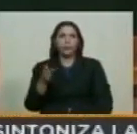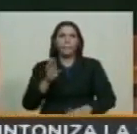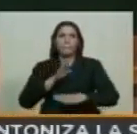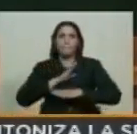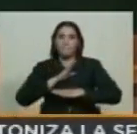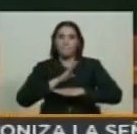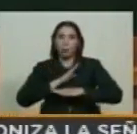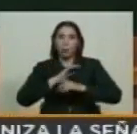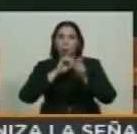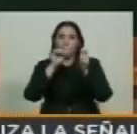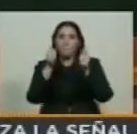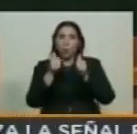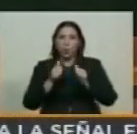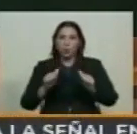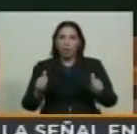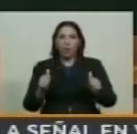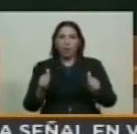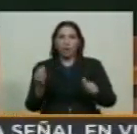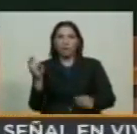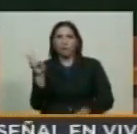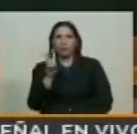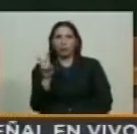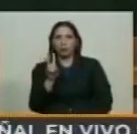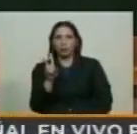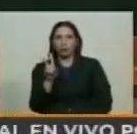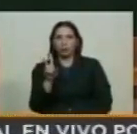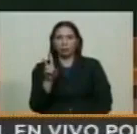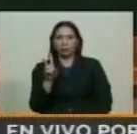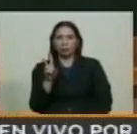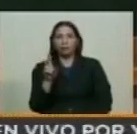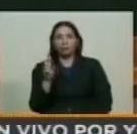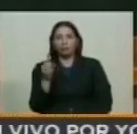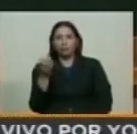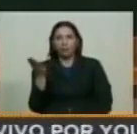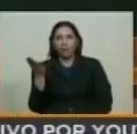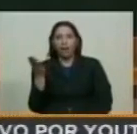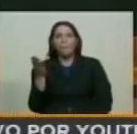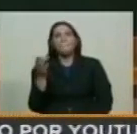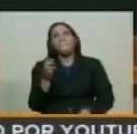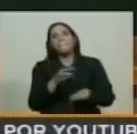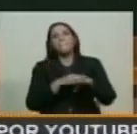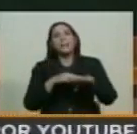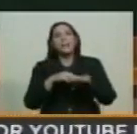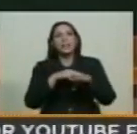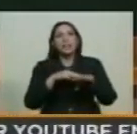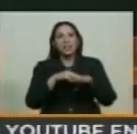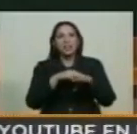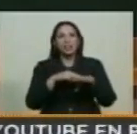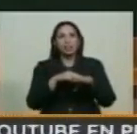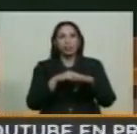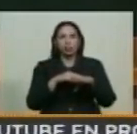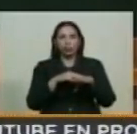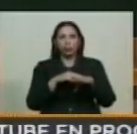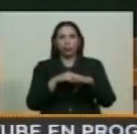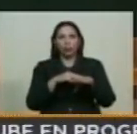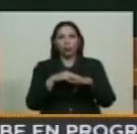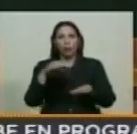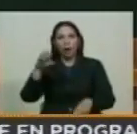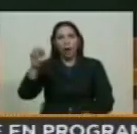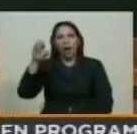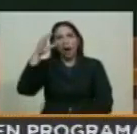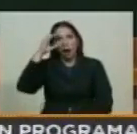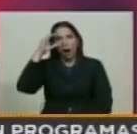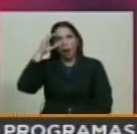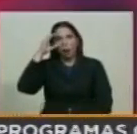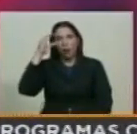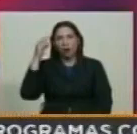venezolano. El ministro Jagua, ex canciller de la República, sabe bien a qué me estoy refiriendo. Porque muchos